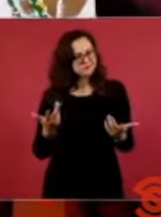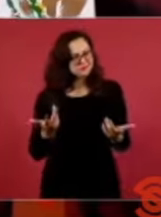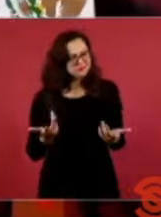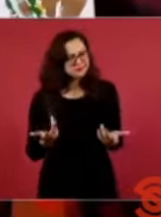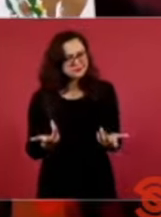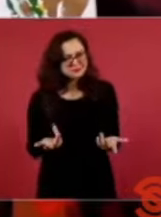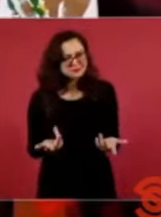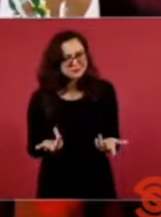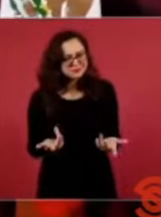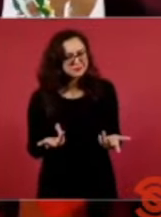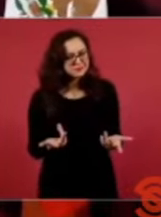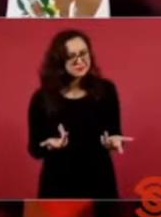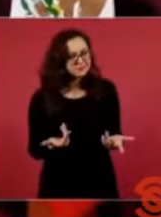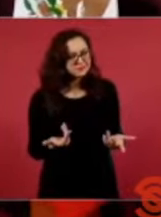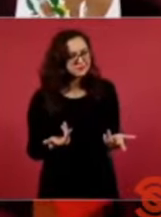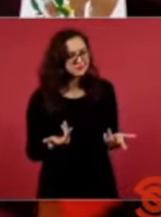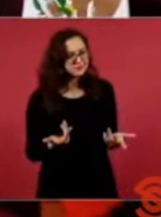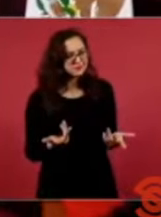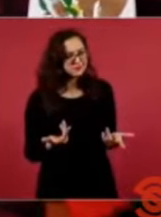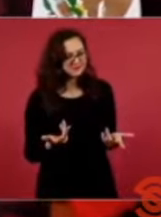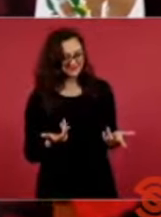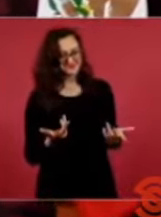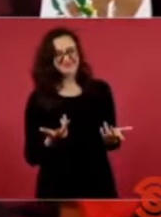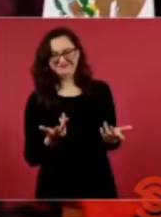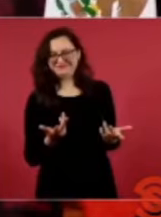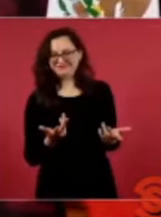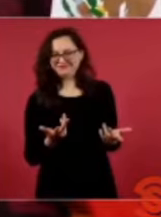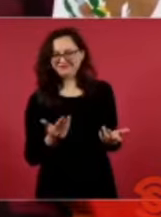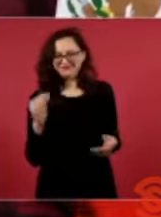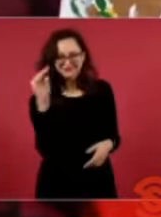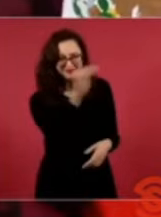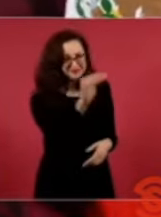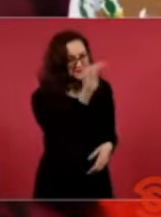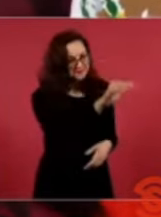Solicitaban y solicitaban a ellos que informaran y ellos no informaban.